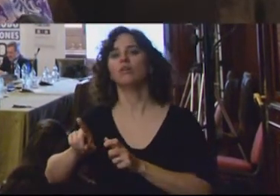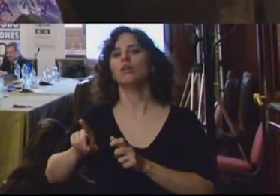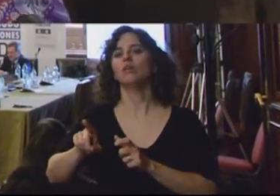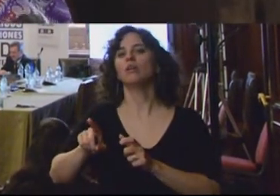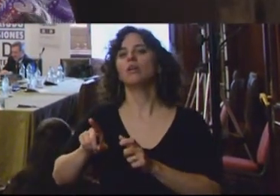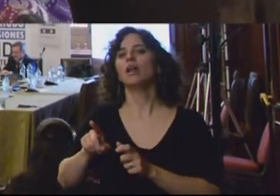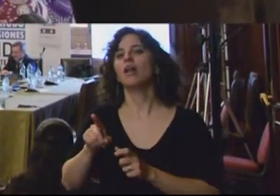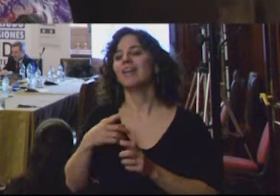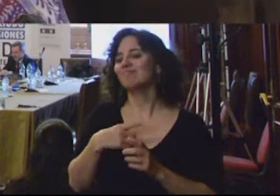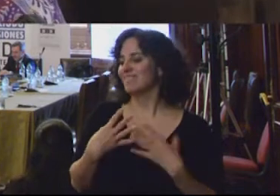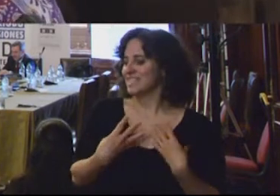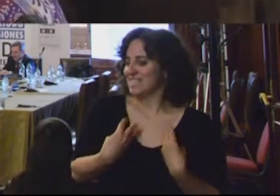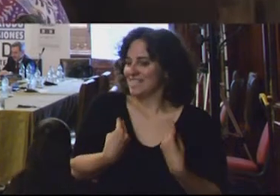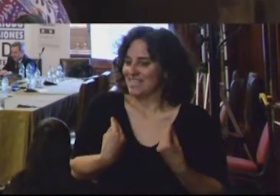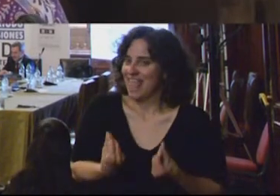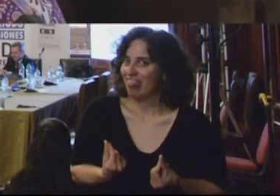esta sensación